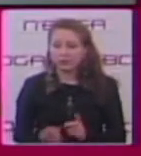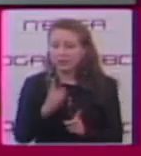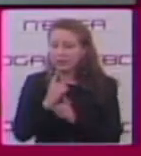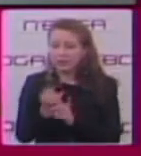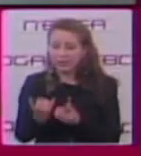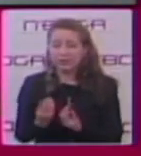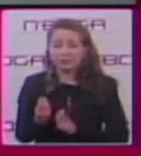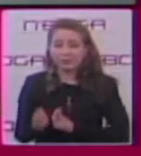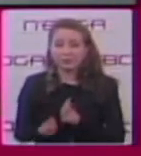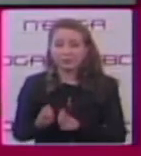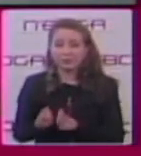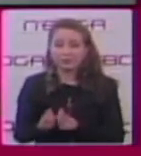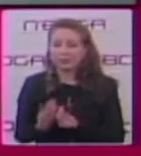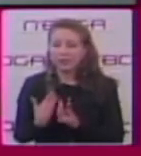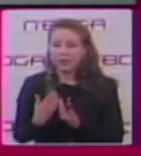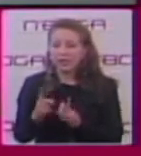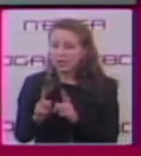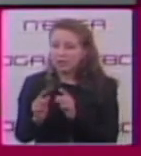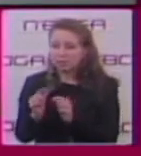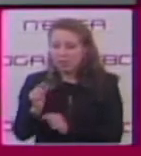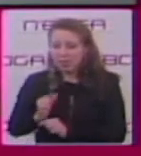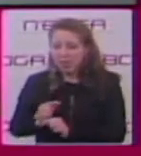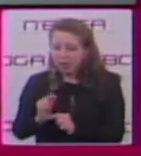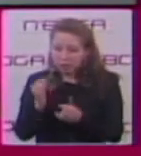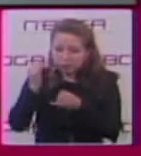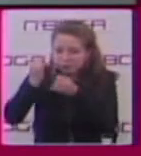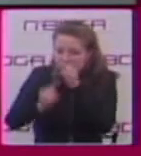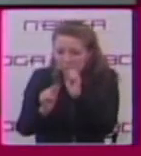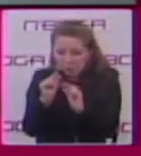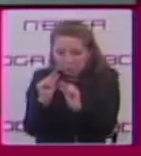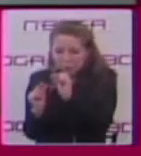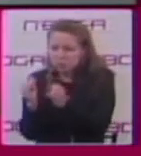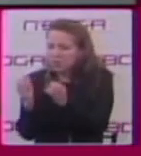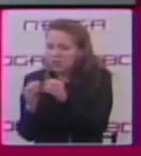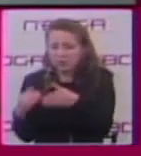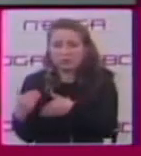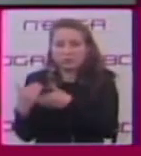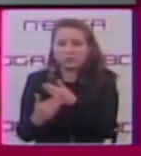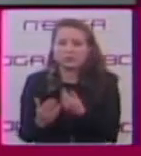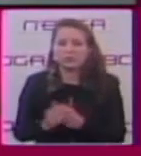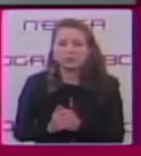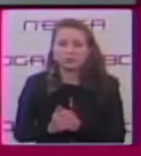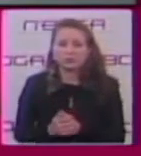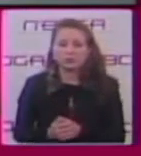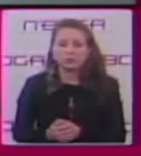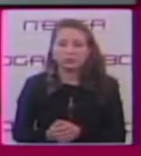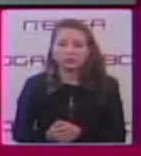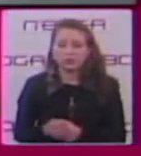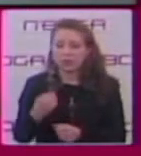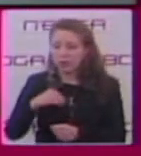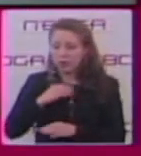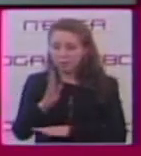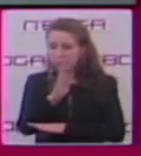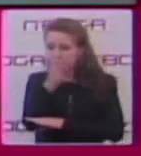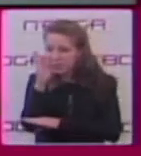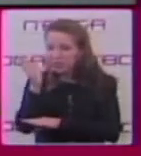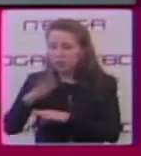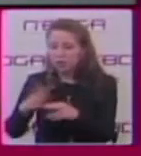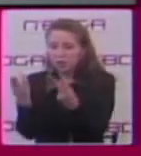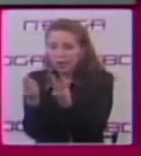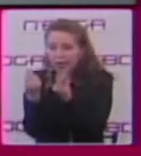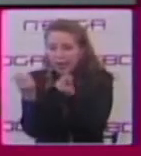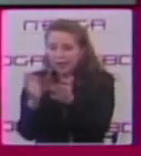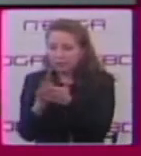es cerrando ciertos detalles de procesos. Somos muy, muy, muy estrictos en lo que es calidad en